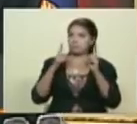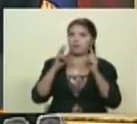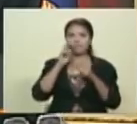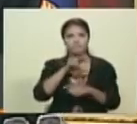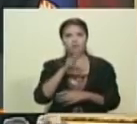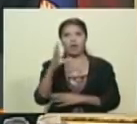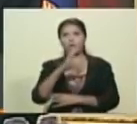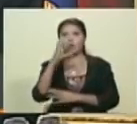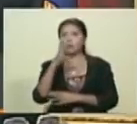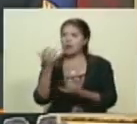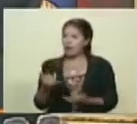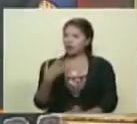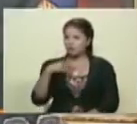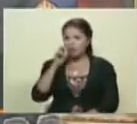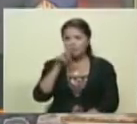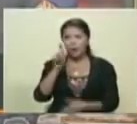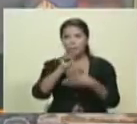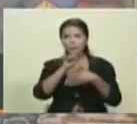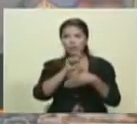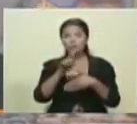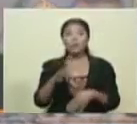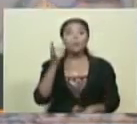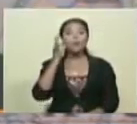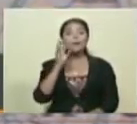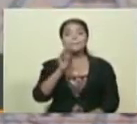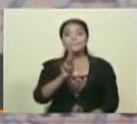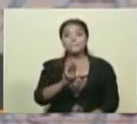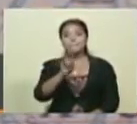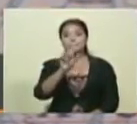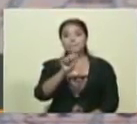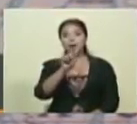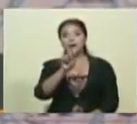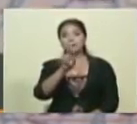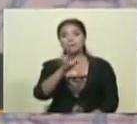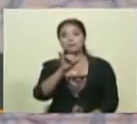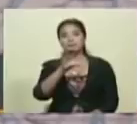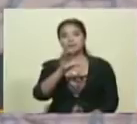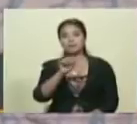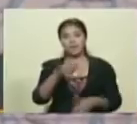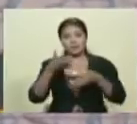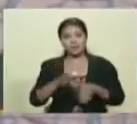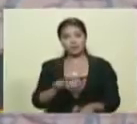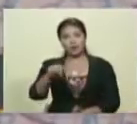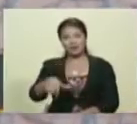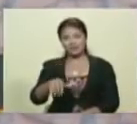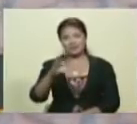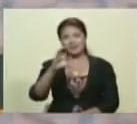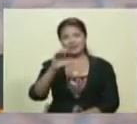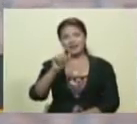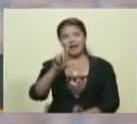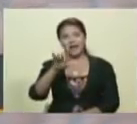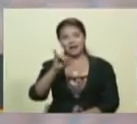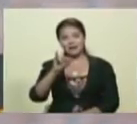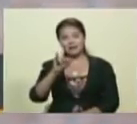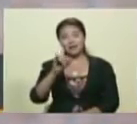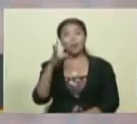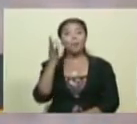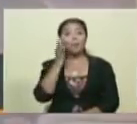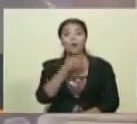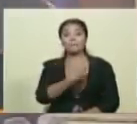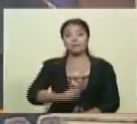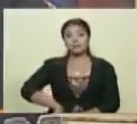Colombia, yo la veo mucho por Telesur, Patricia Villegas, es nacida y criada en Cali, está aquí con nosotros, Patricia,